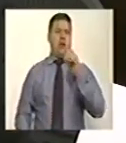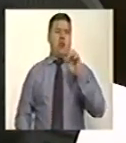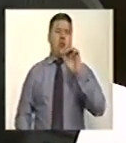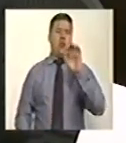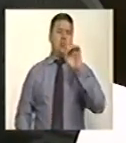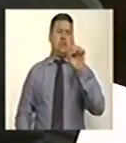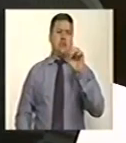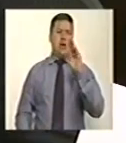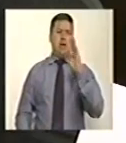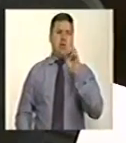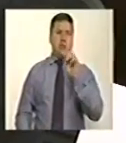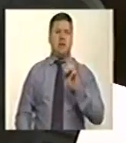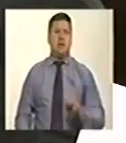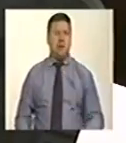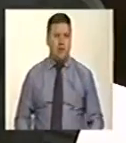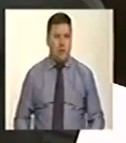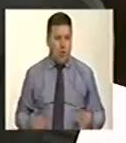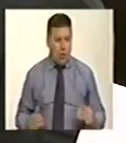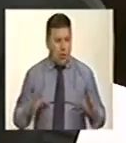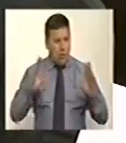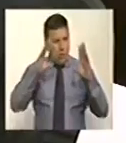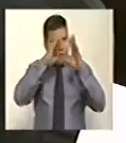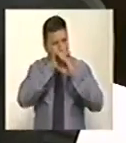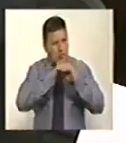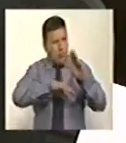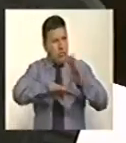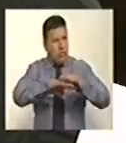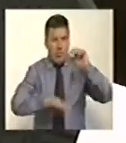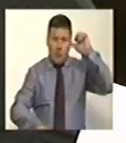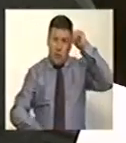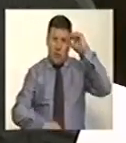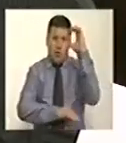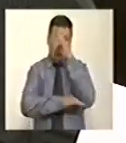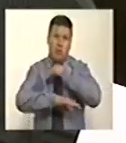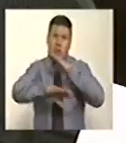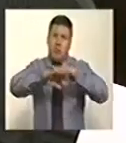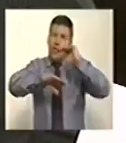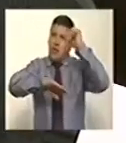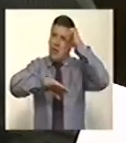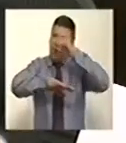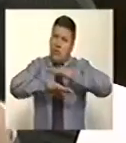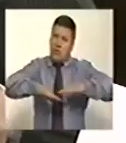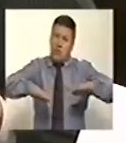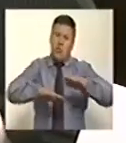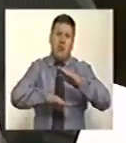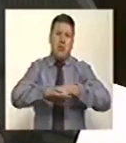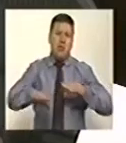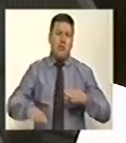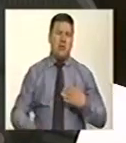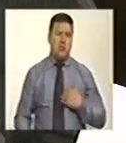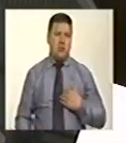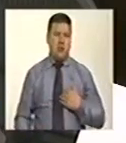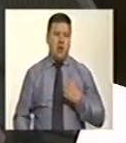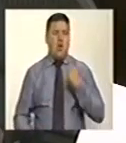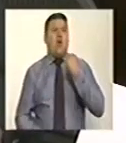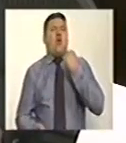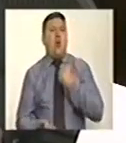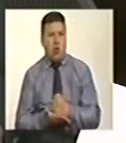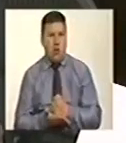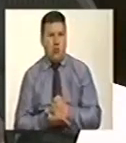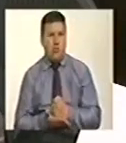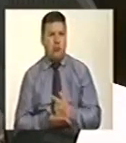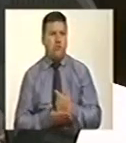Pretel. Esta noche tengo que recordarle a los colombianos, a raíz de que me veo obligado a hacer